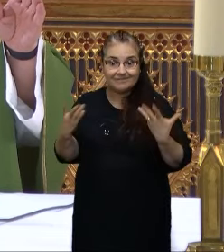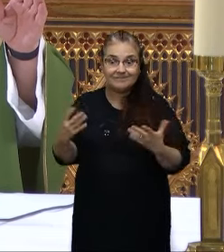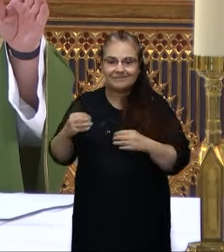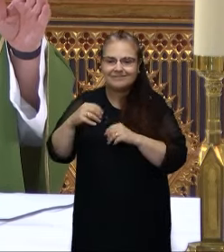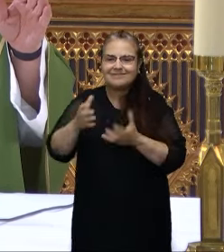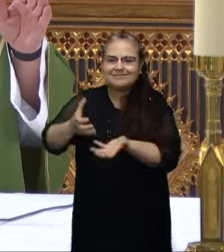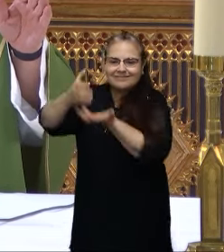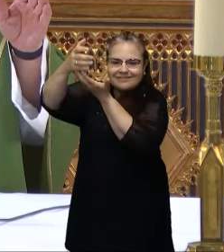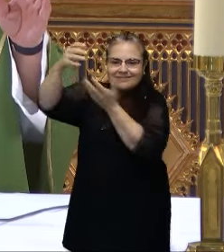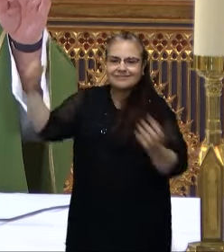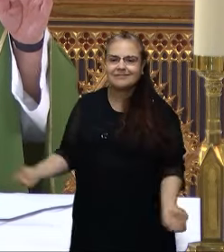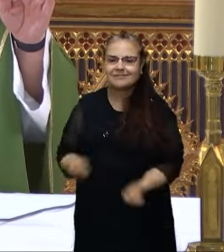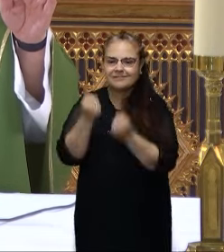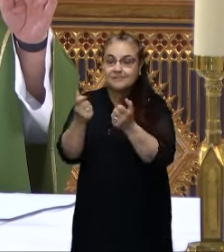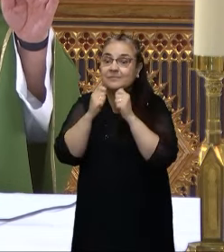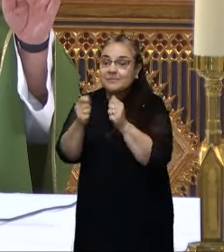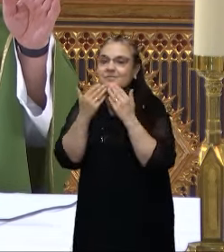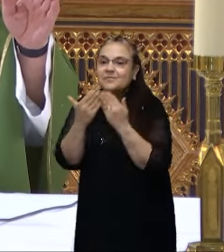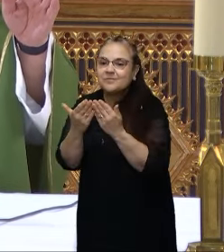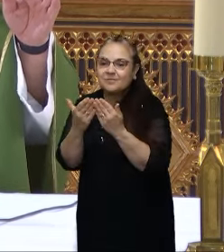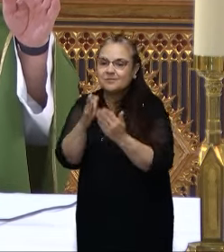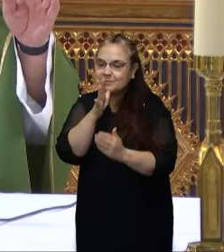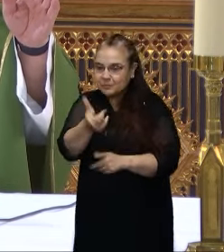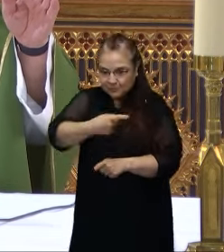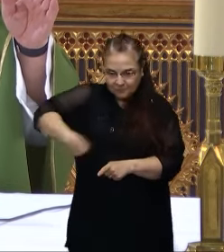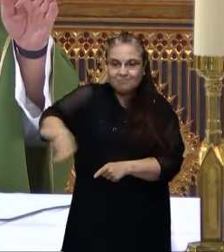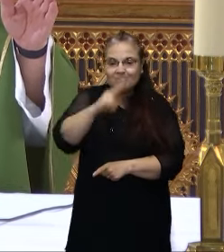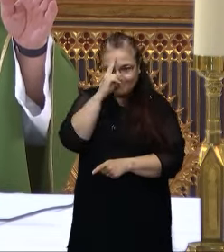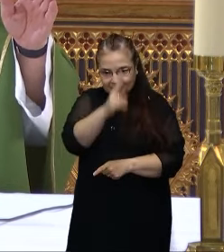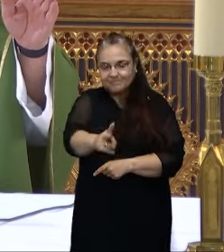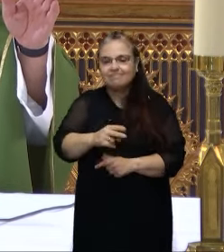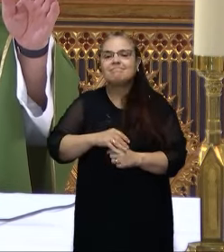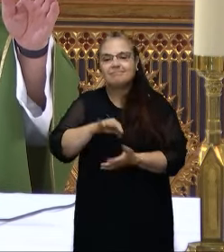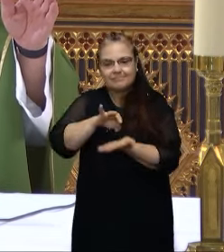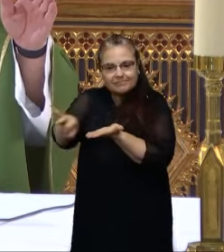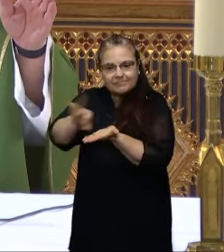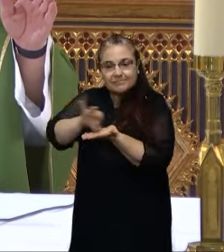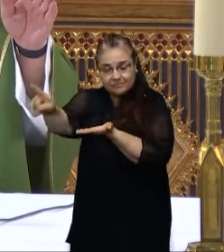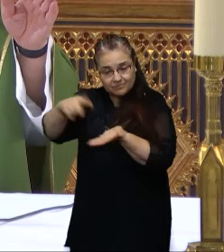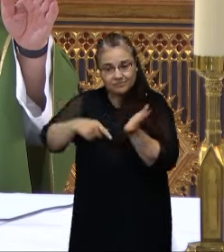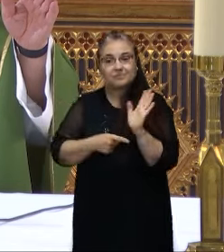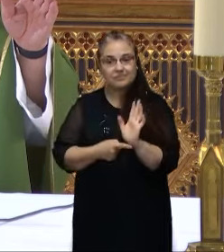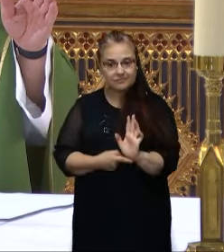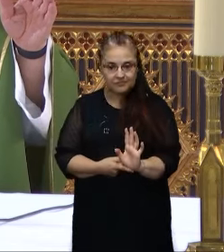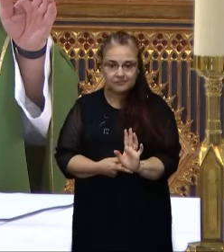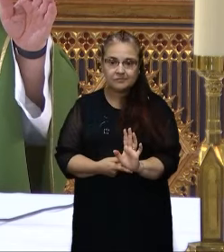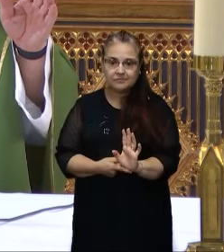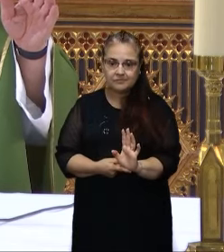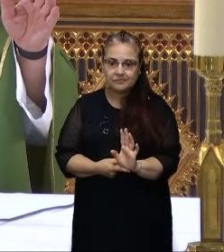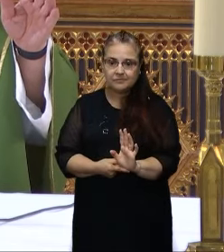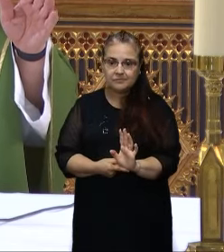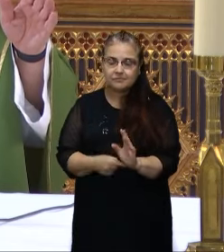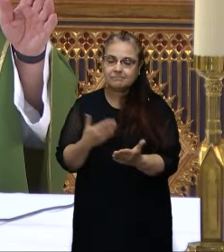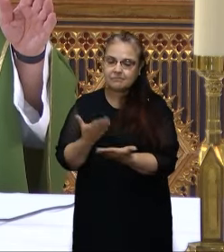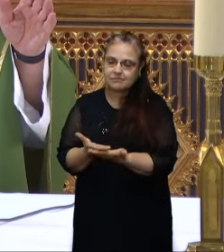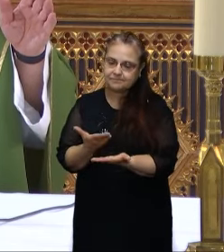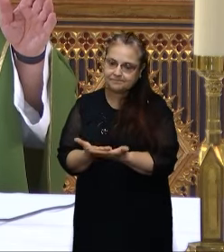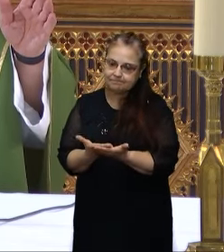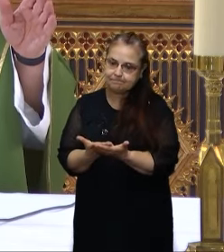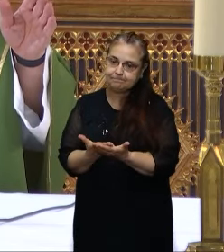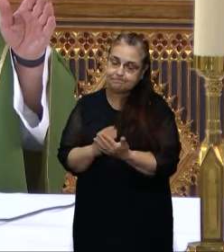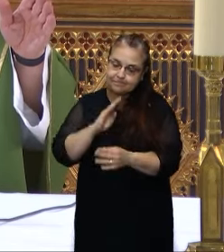de salvación, y te damos gracias porque nos haces dignos de servirte en tu presencia. Te